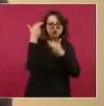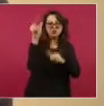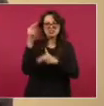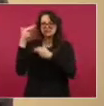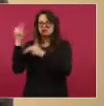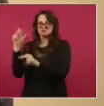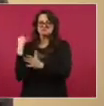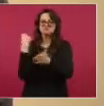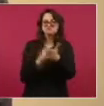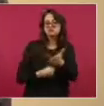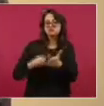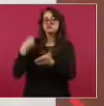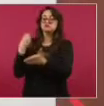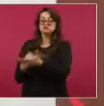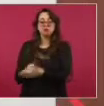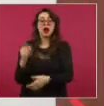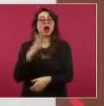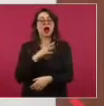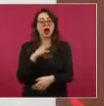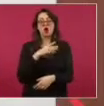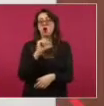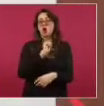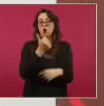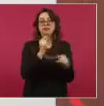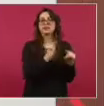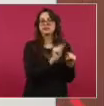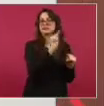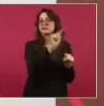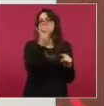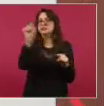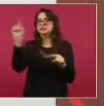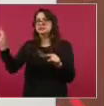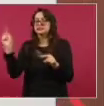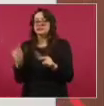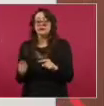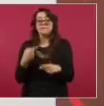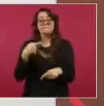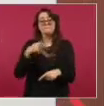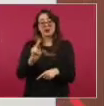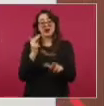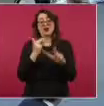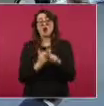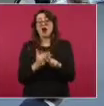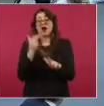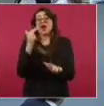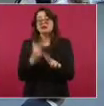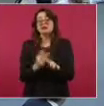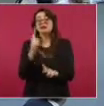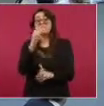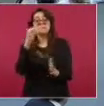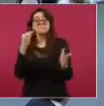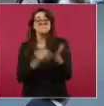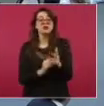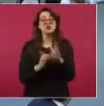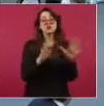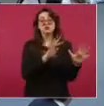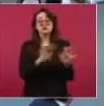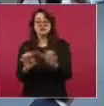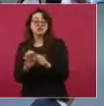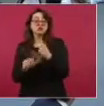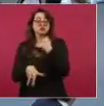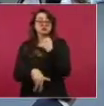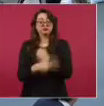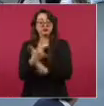constatan. Pero debemos recordar también que no fue hasta el año de 1913, en pleno